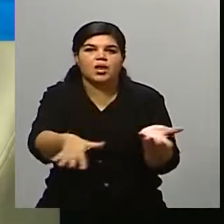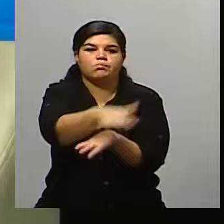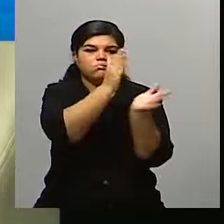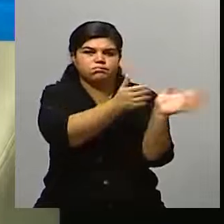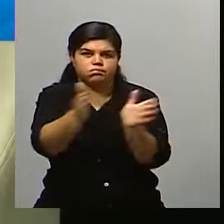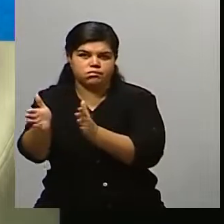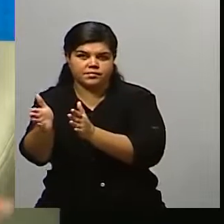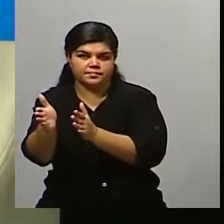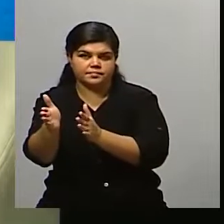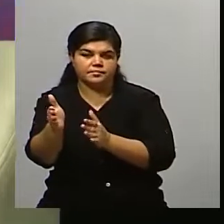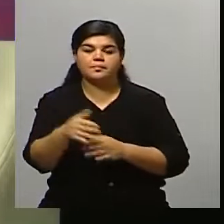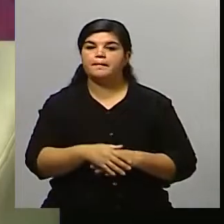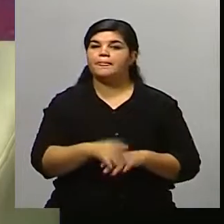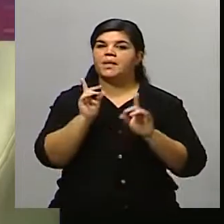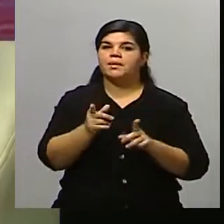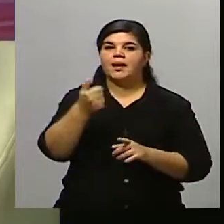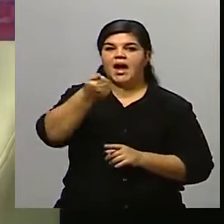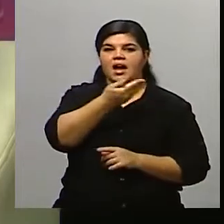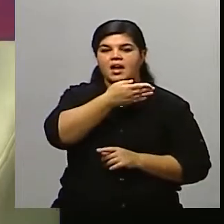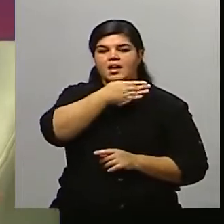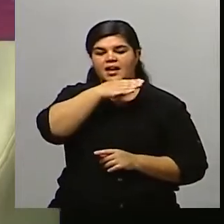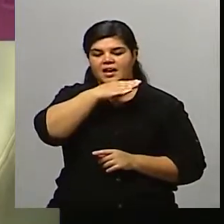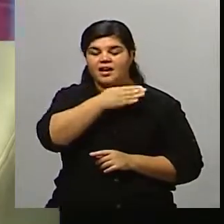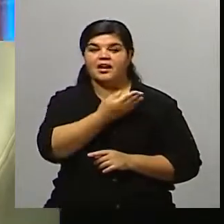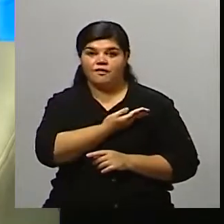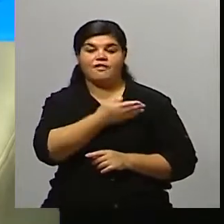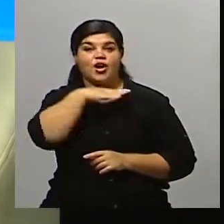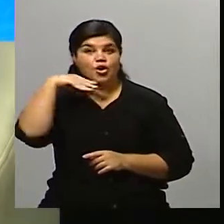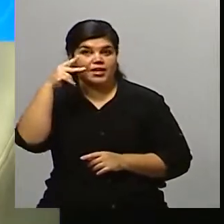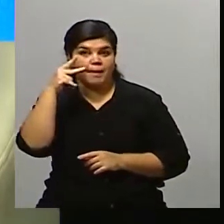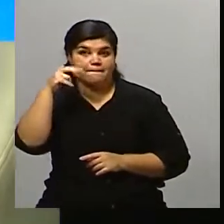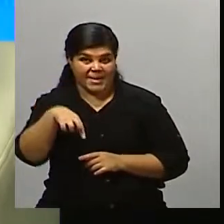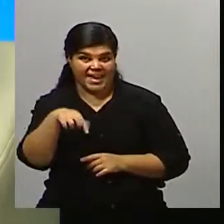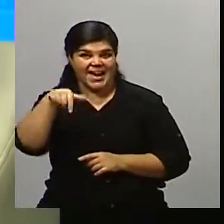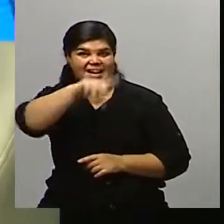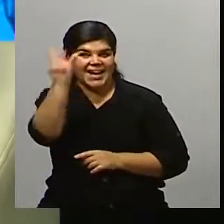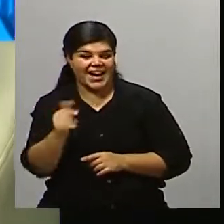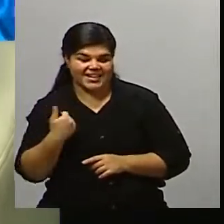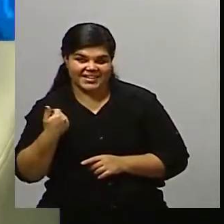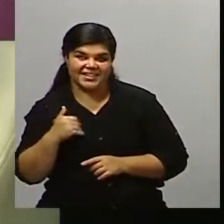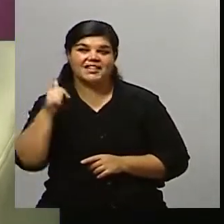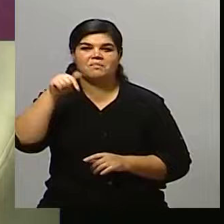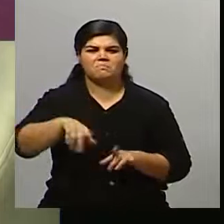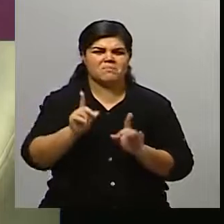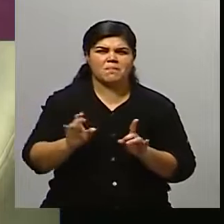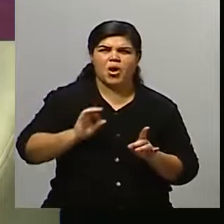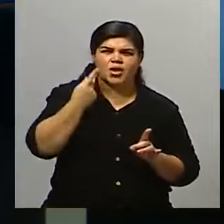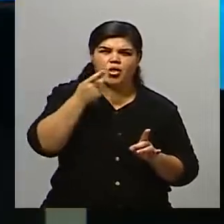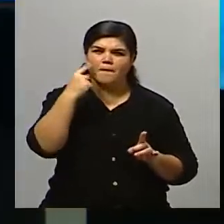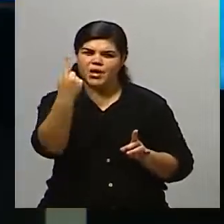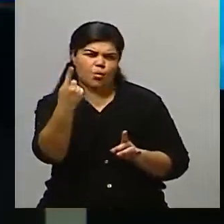es claro, ¿no? ¿Qué sucedía con las FJP en Argentina? ¿Cuál era esa situación? El 2001, lo que sucede en el 2001, entre otras